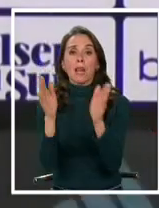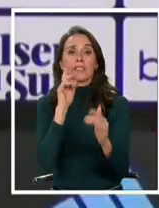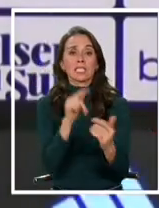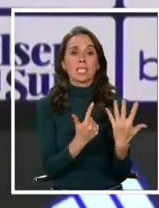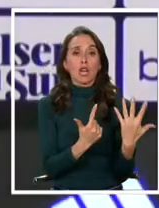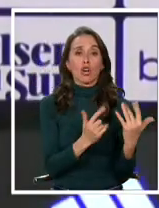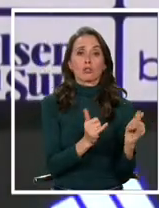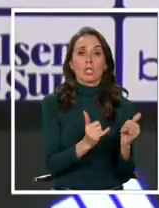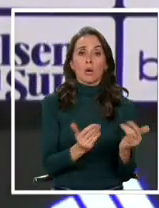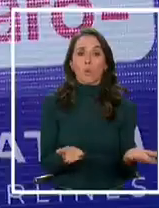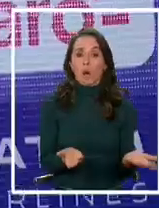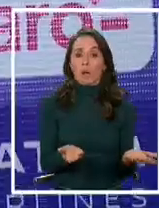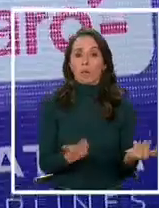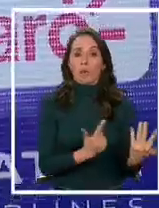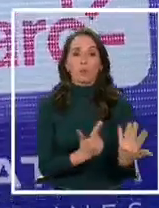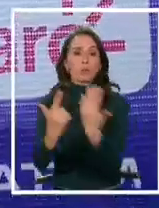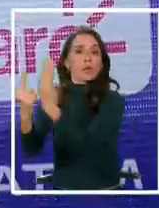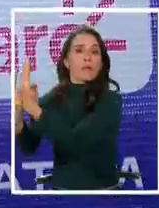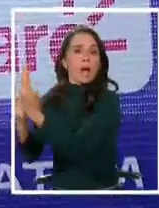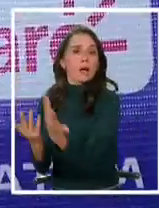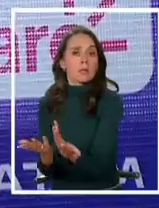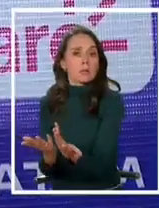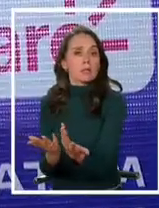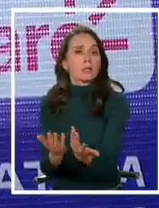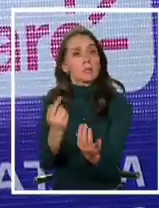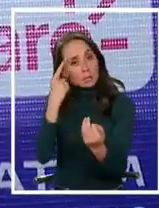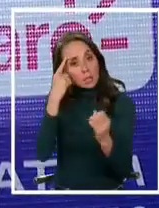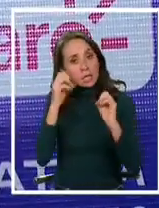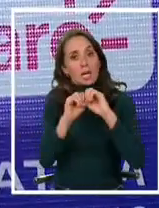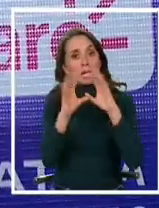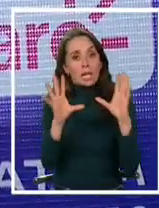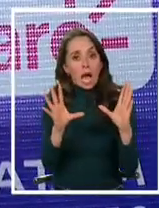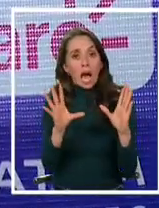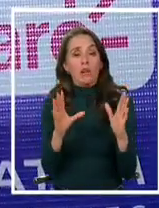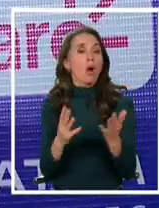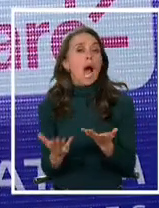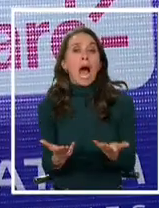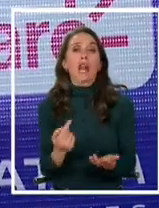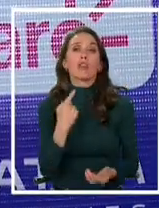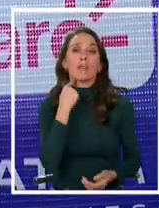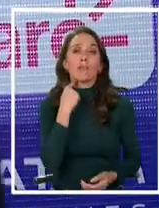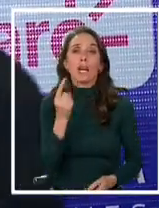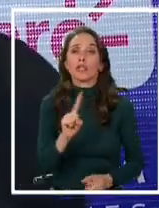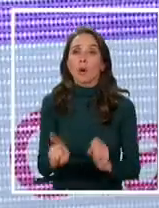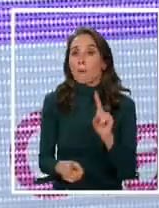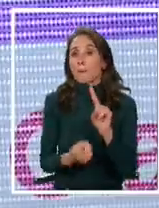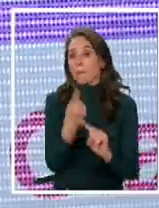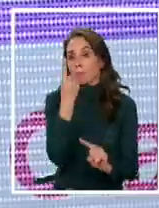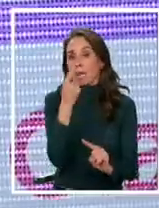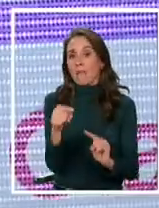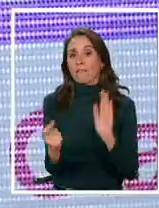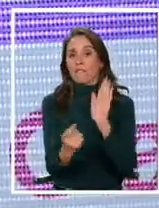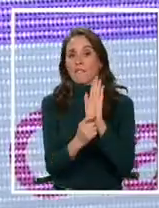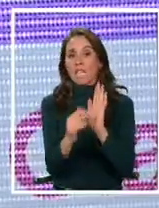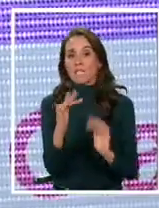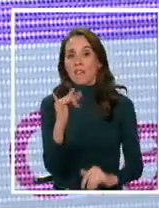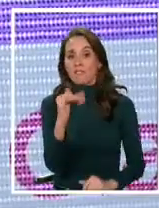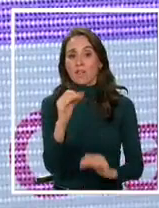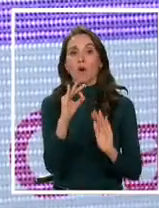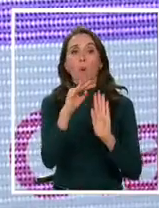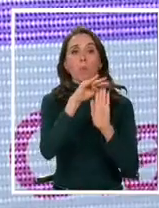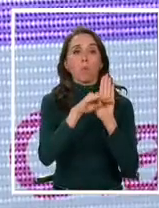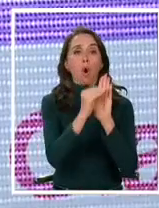sin esos siete jugadores no es Claro que obvio que algo falla No no es la primera vez esta fecha FIFA está